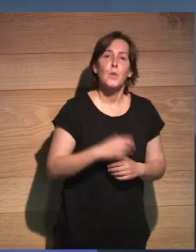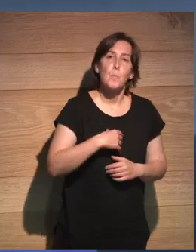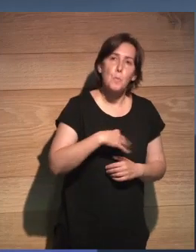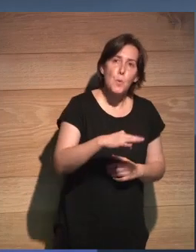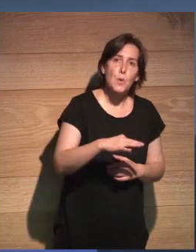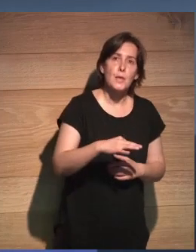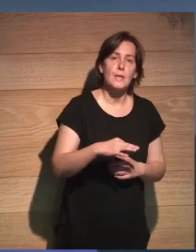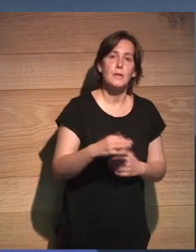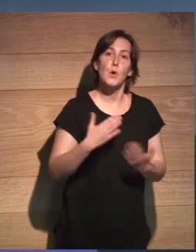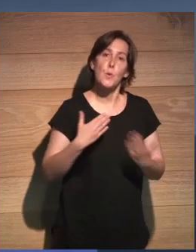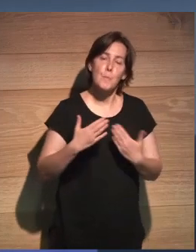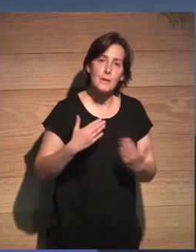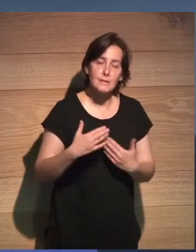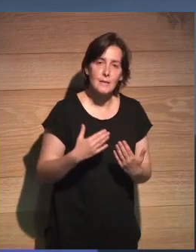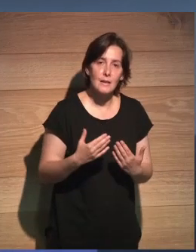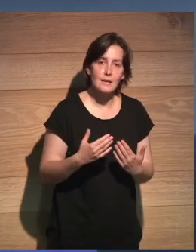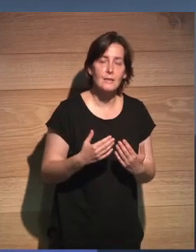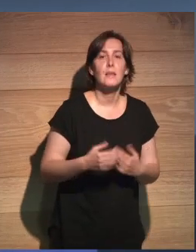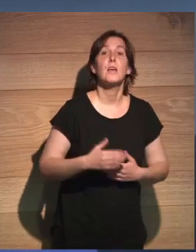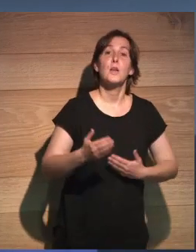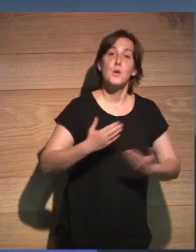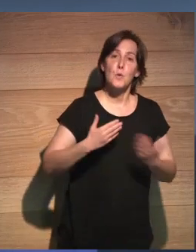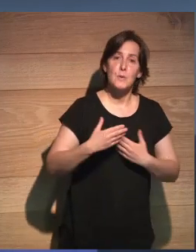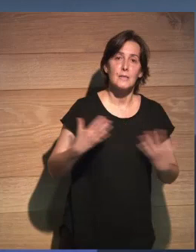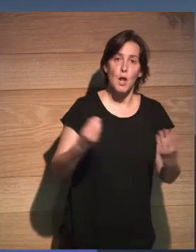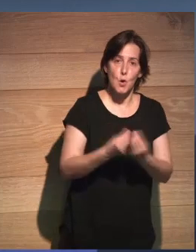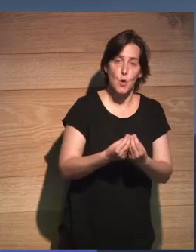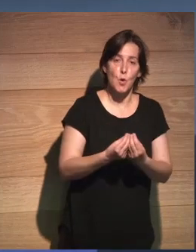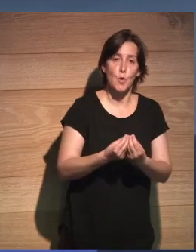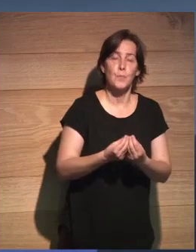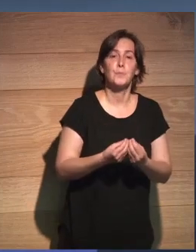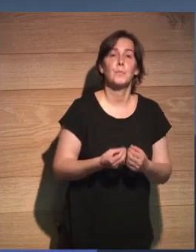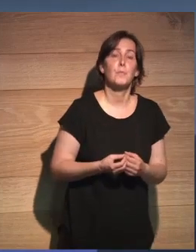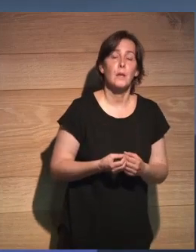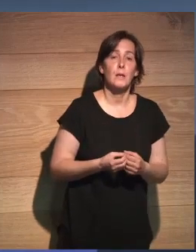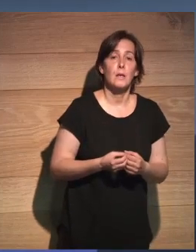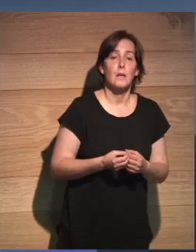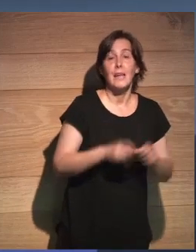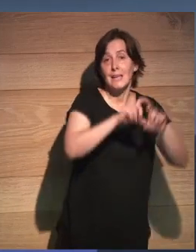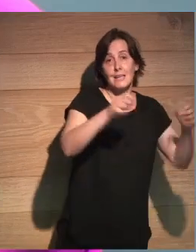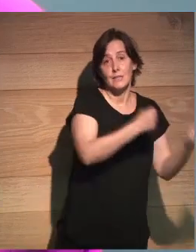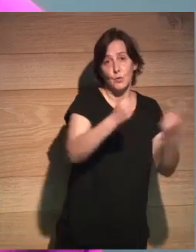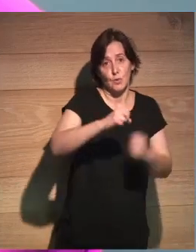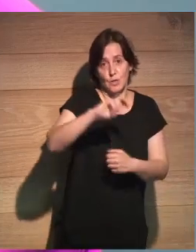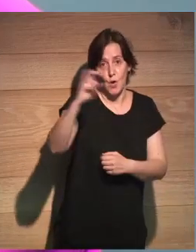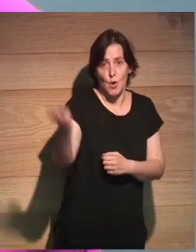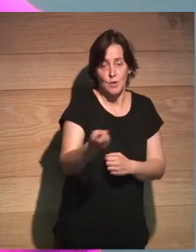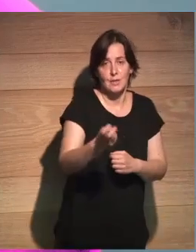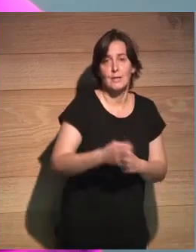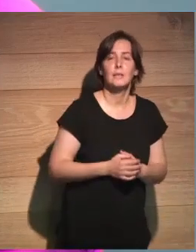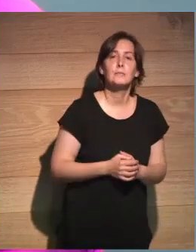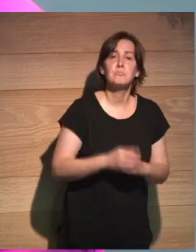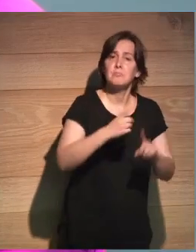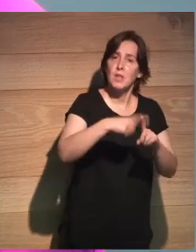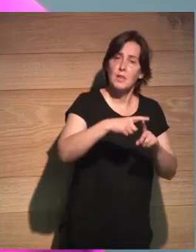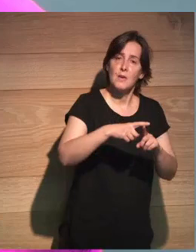entablar conversaciones con nuestros pares en otras instituciones, tanto a